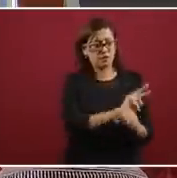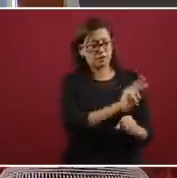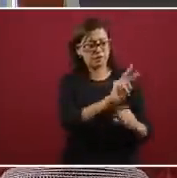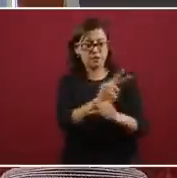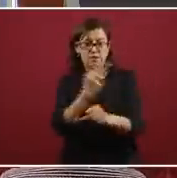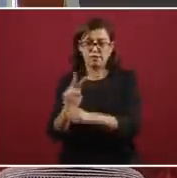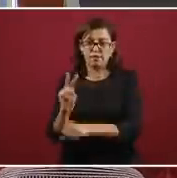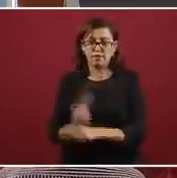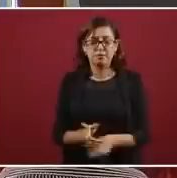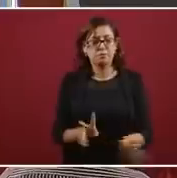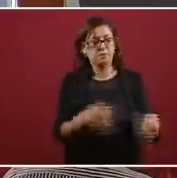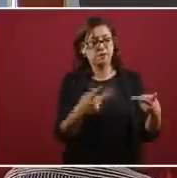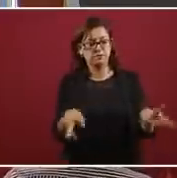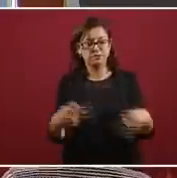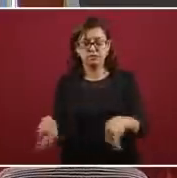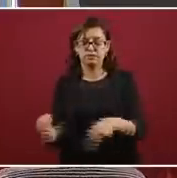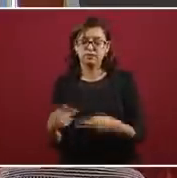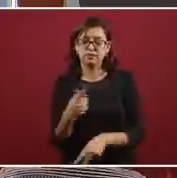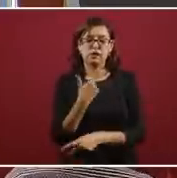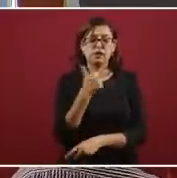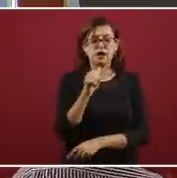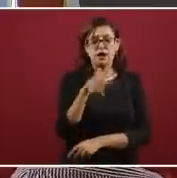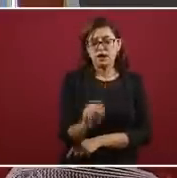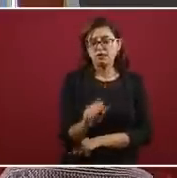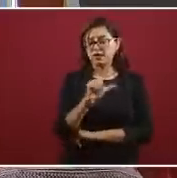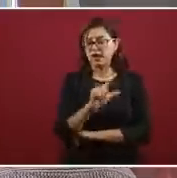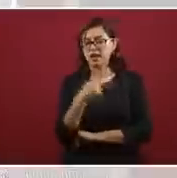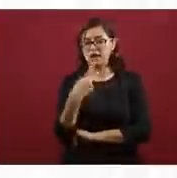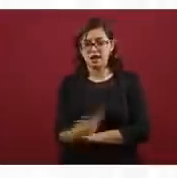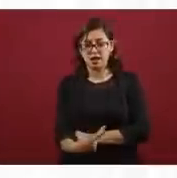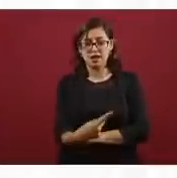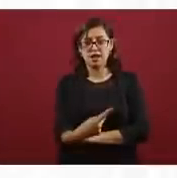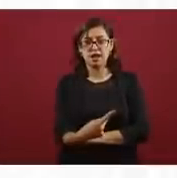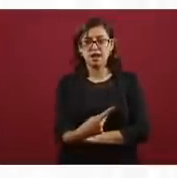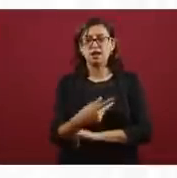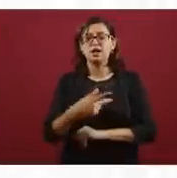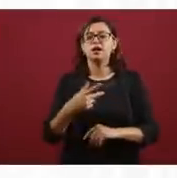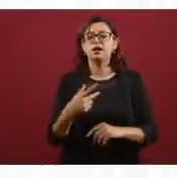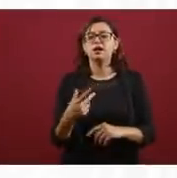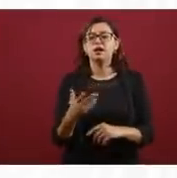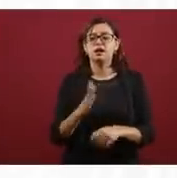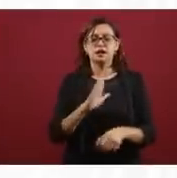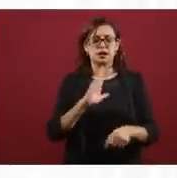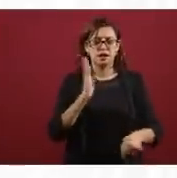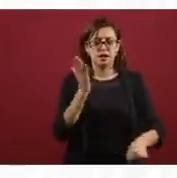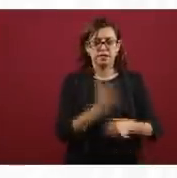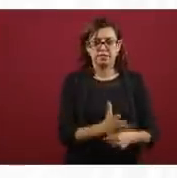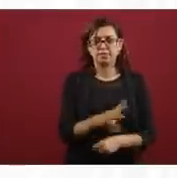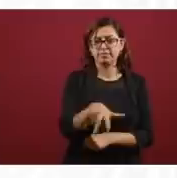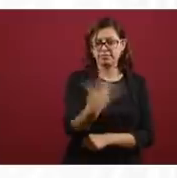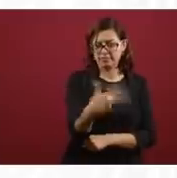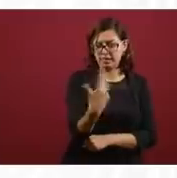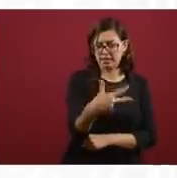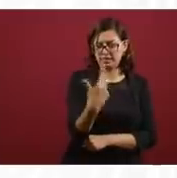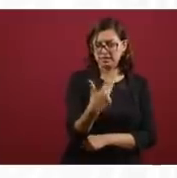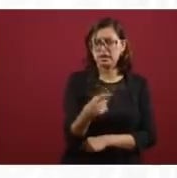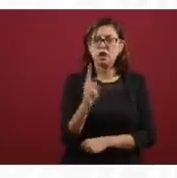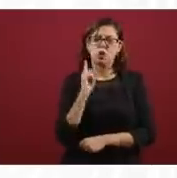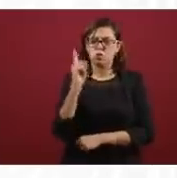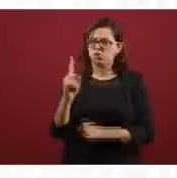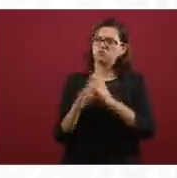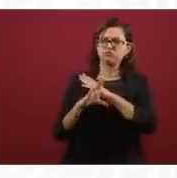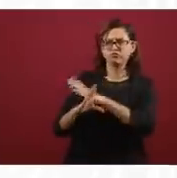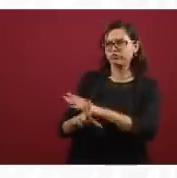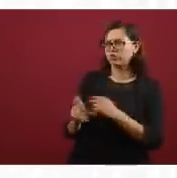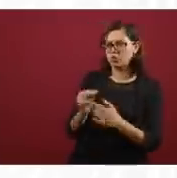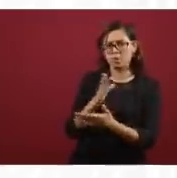verificaciones expendedores de gas LP, de esas 40 infraccionamos a 13 y hubo una negativa de